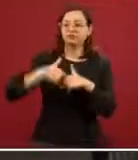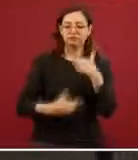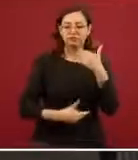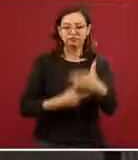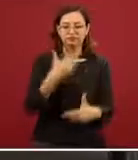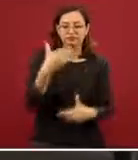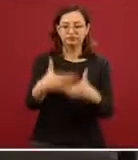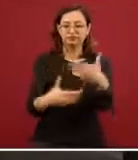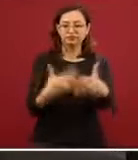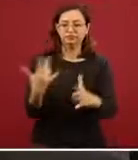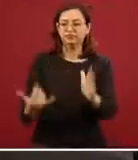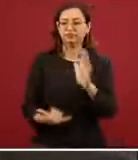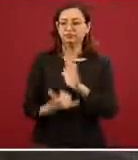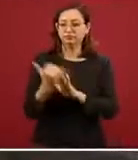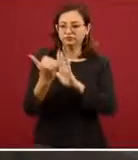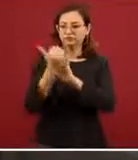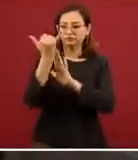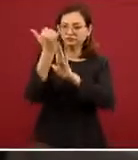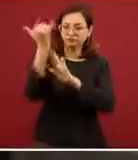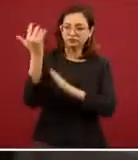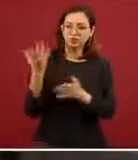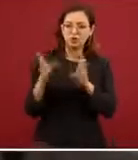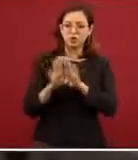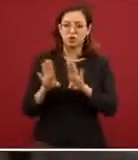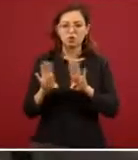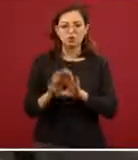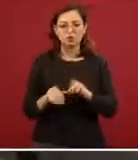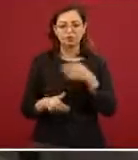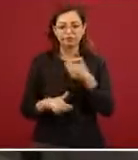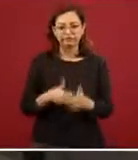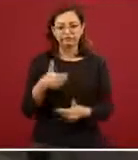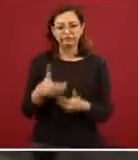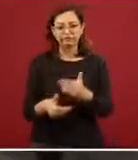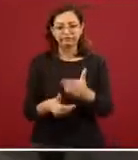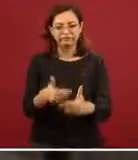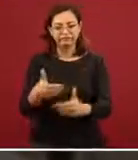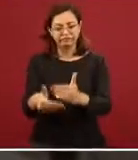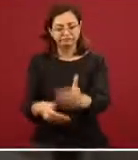la construcción de la refinería y en la construcción